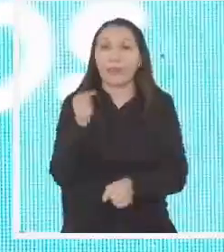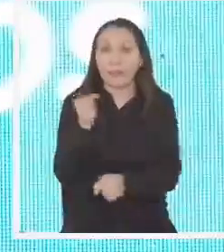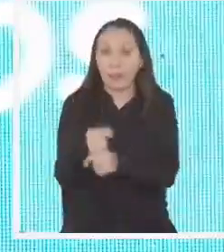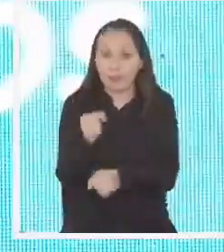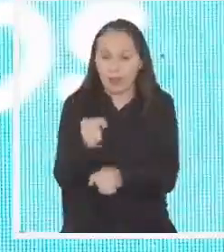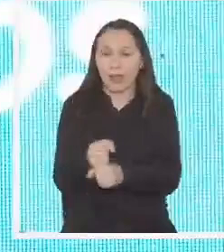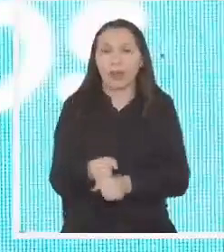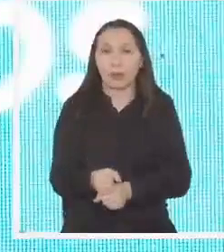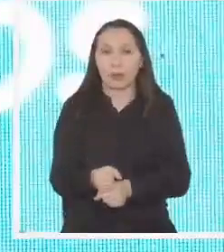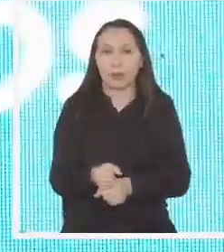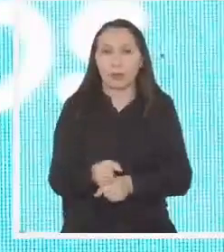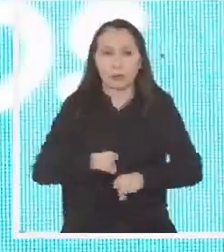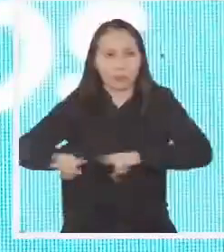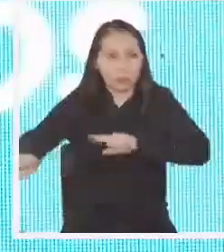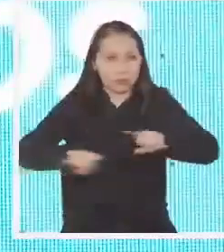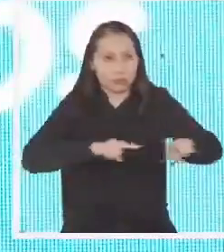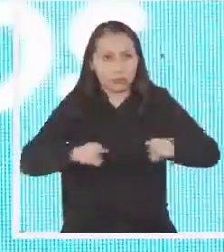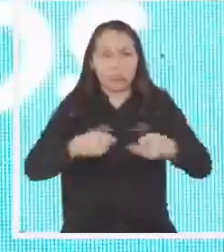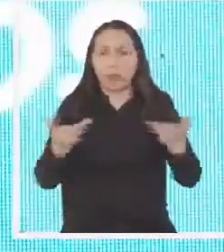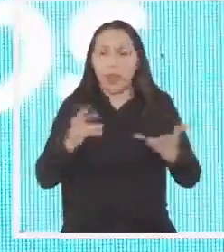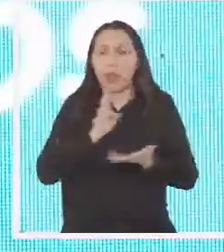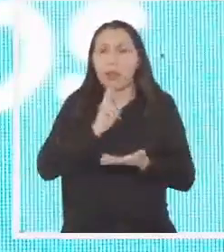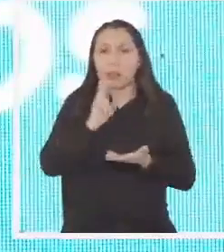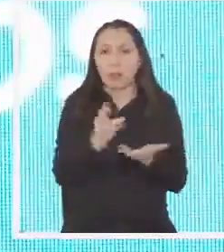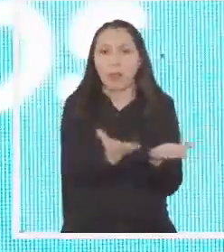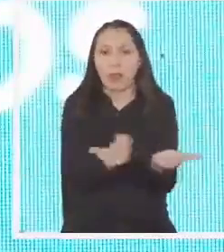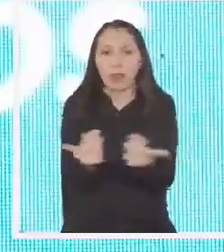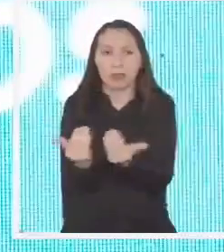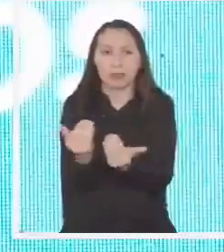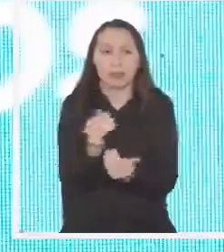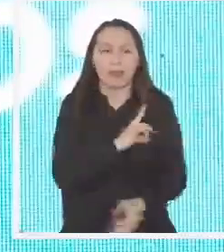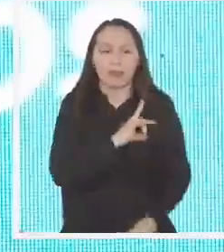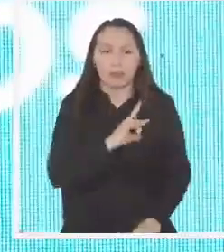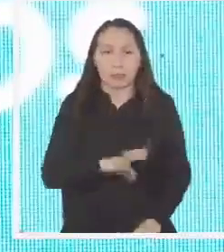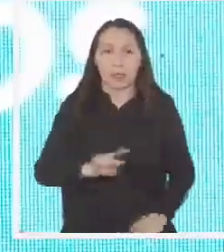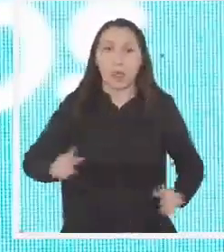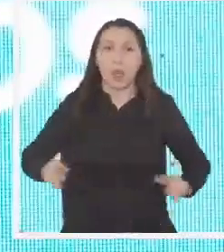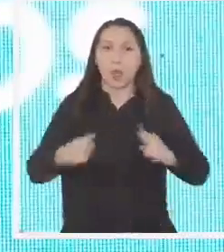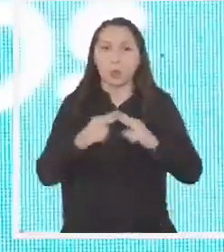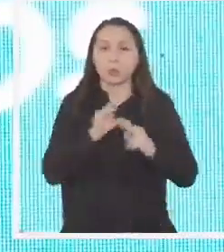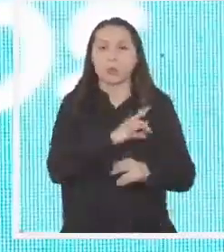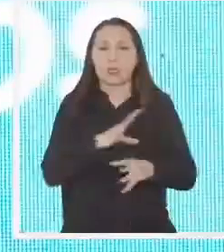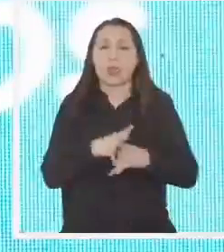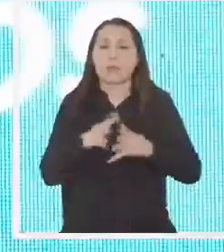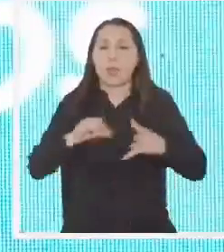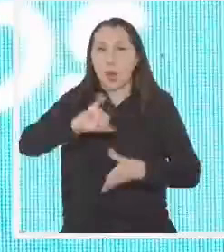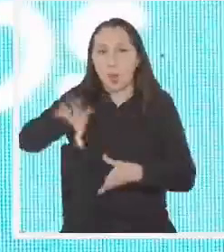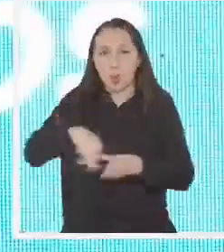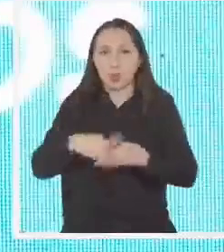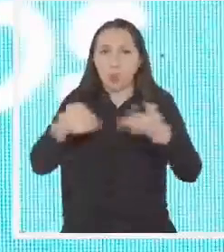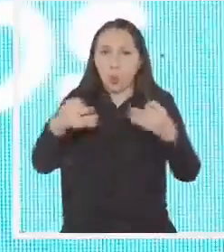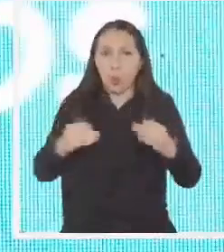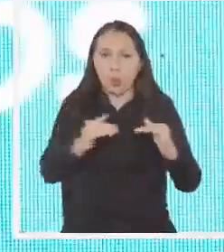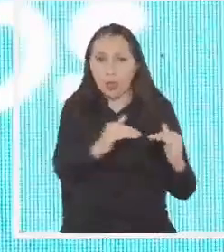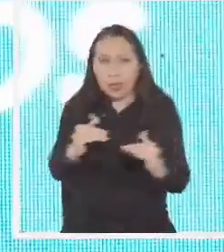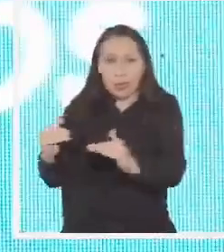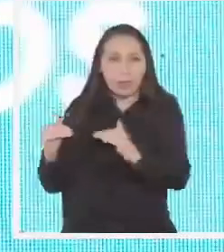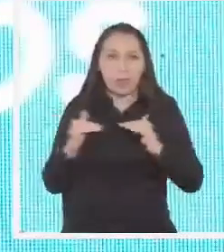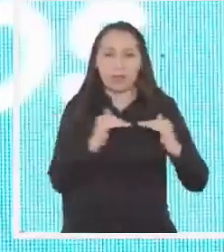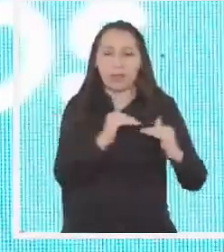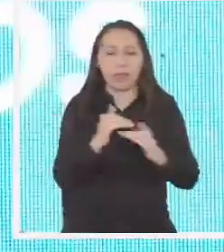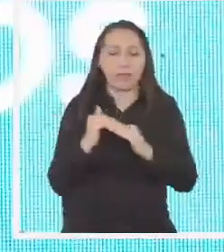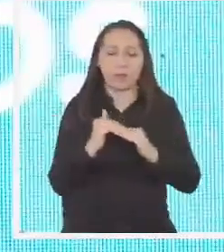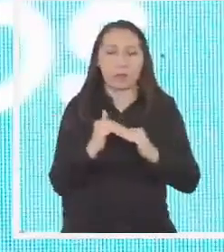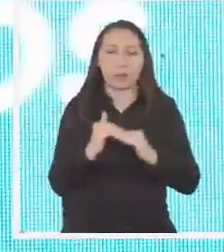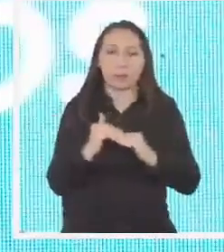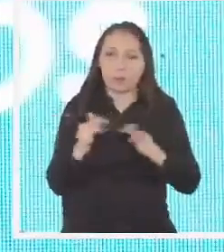trabajo y gestión para responder a las necesidades de Chile, construir un Chile más inclusivo, más justo, más equitativo